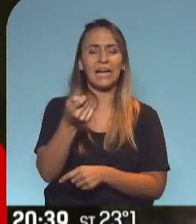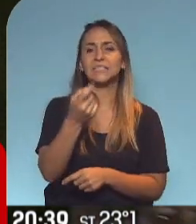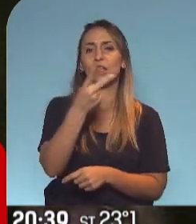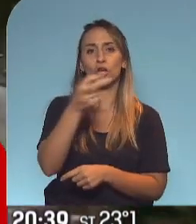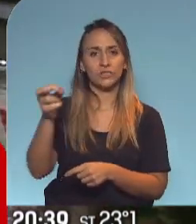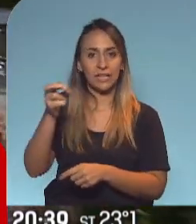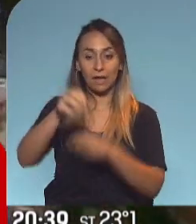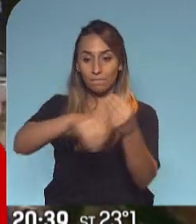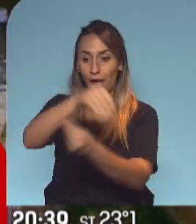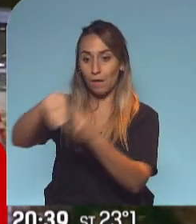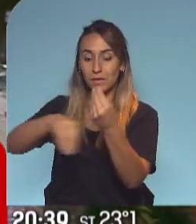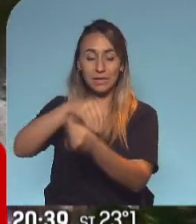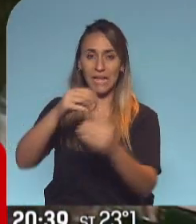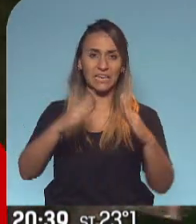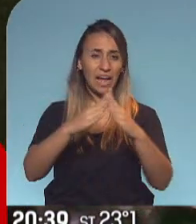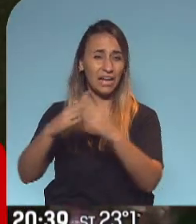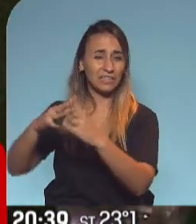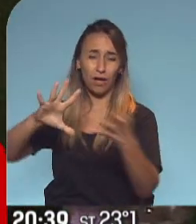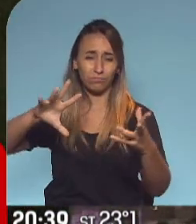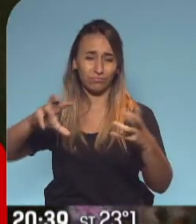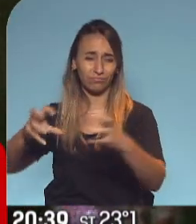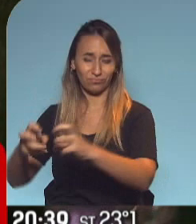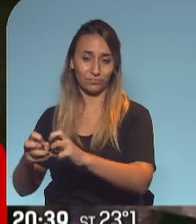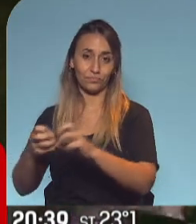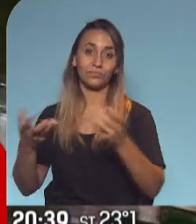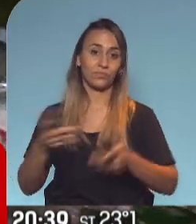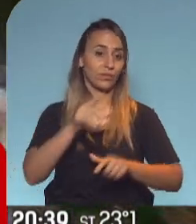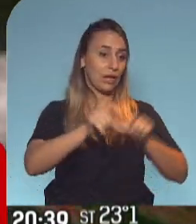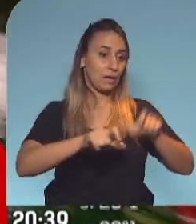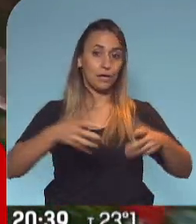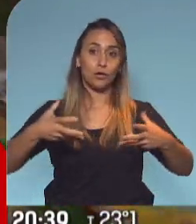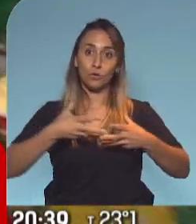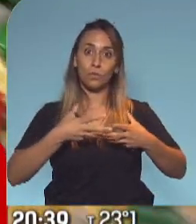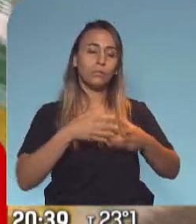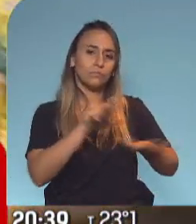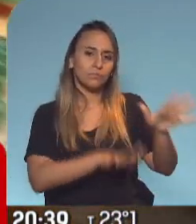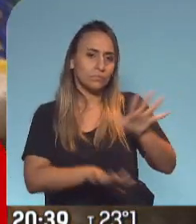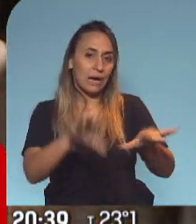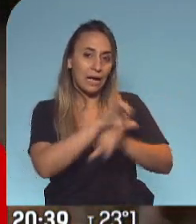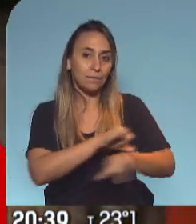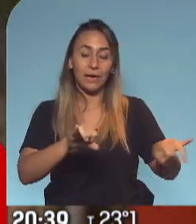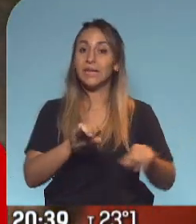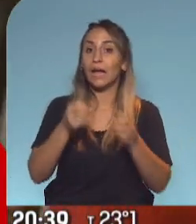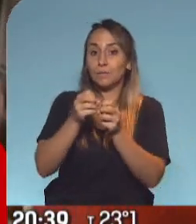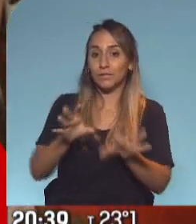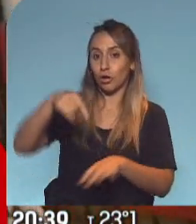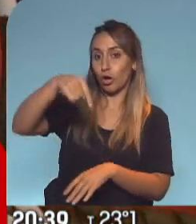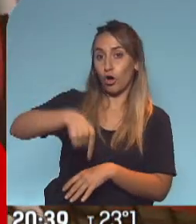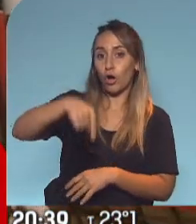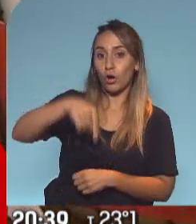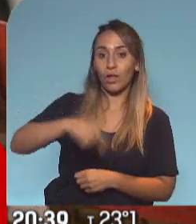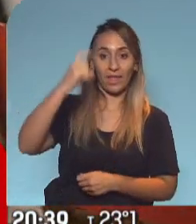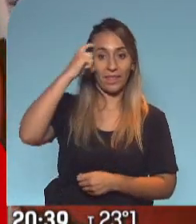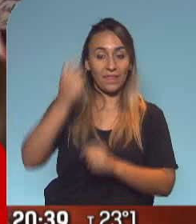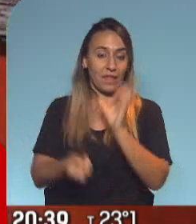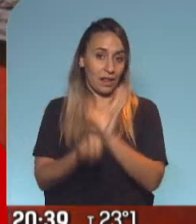damnificadas y está colaborando la gente en una campaña que comenzó en el día de hoy a las 10 de la